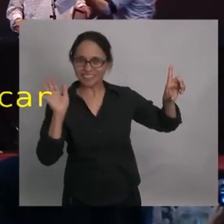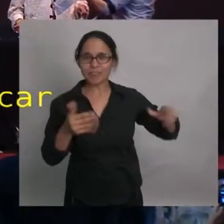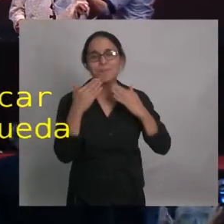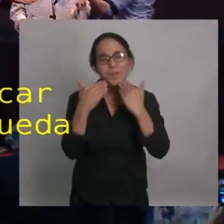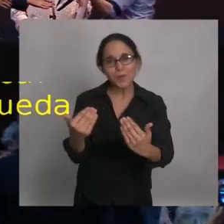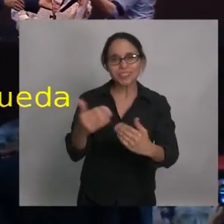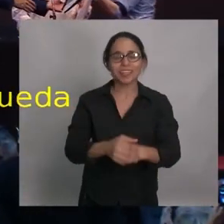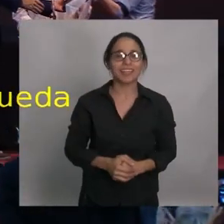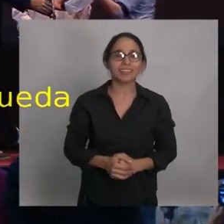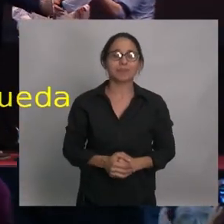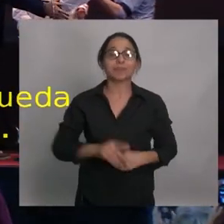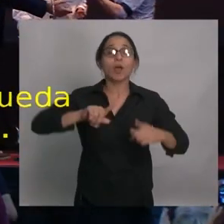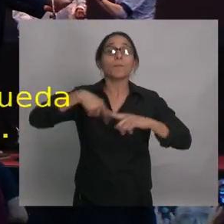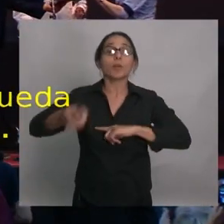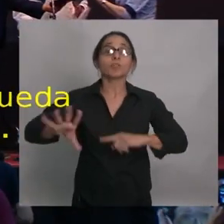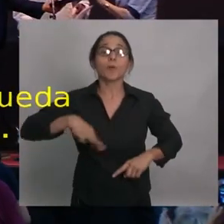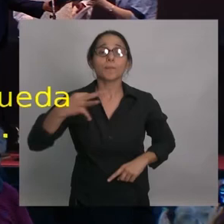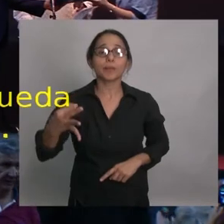el próximo premio